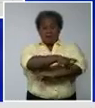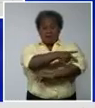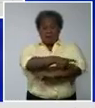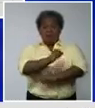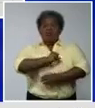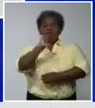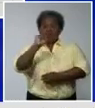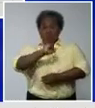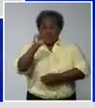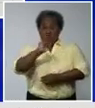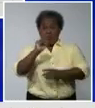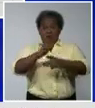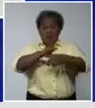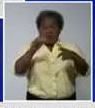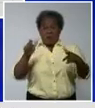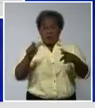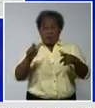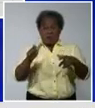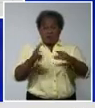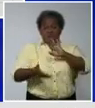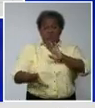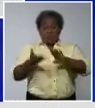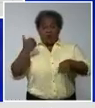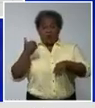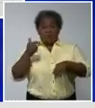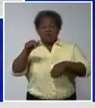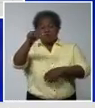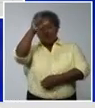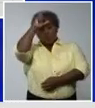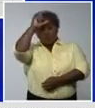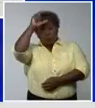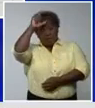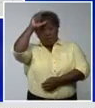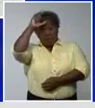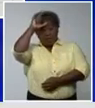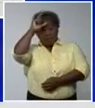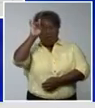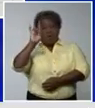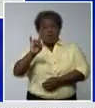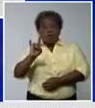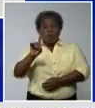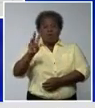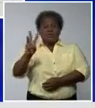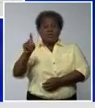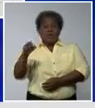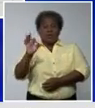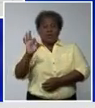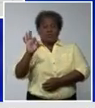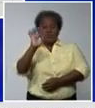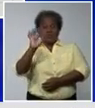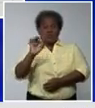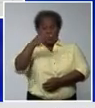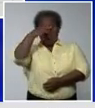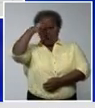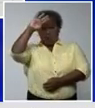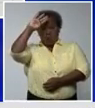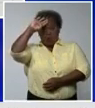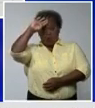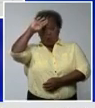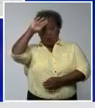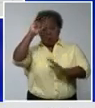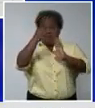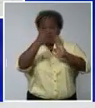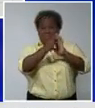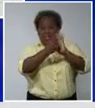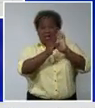logran una mayor recuperación, Turquía con el 93,8%, Cuba con el indicador